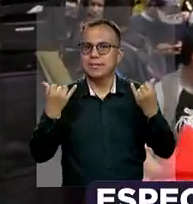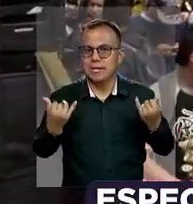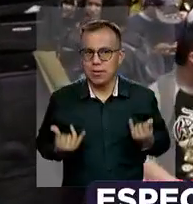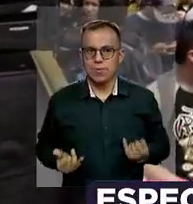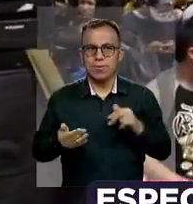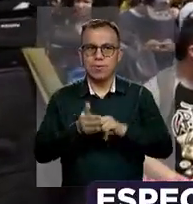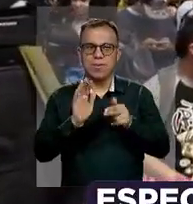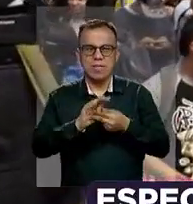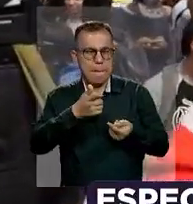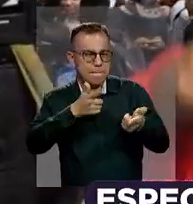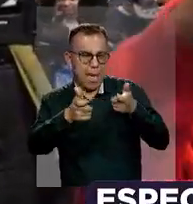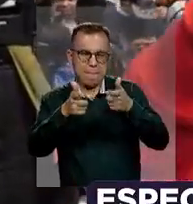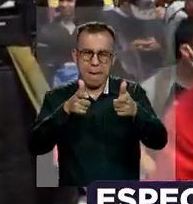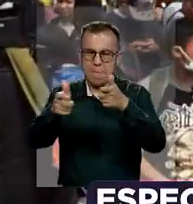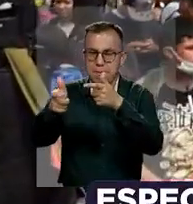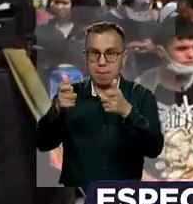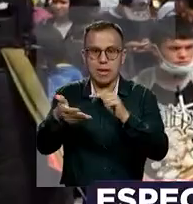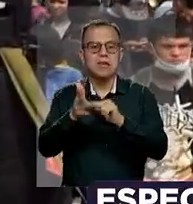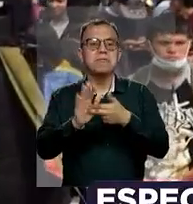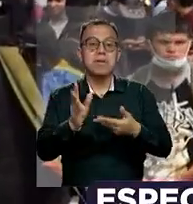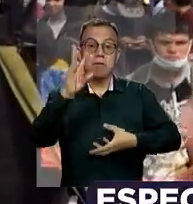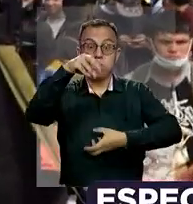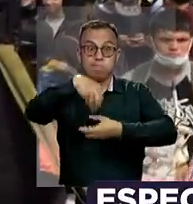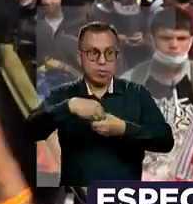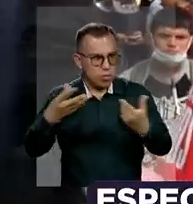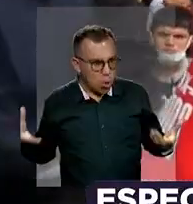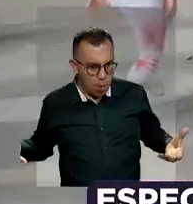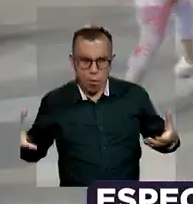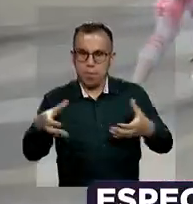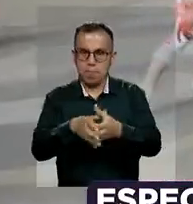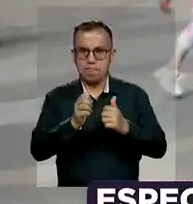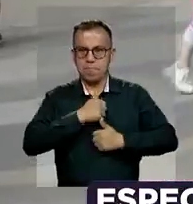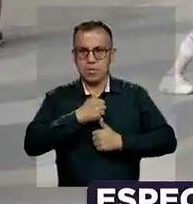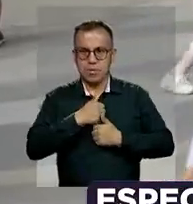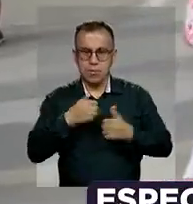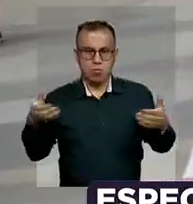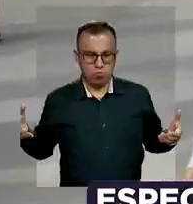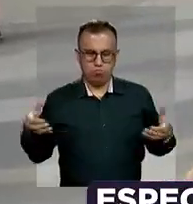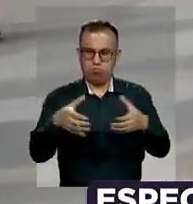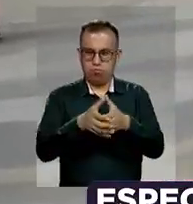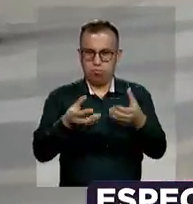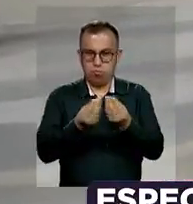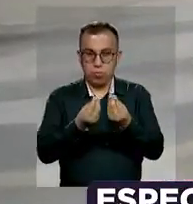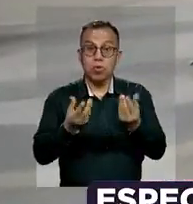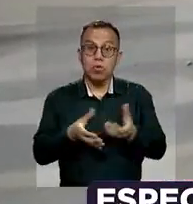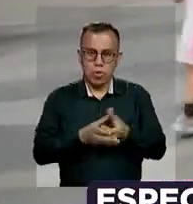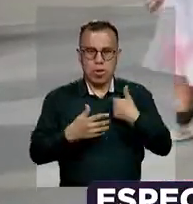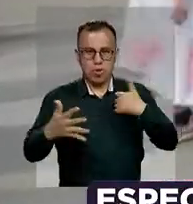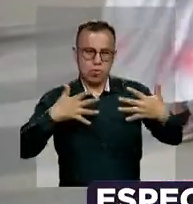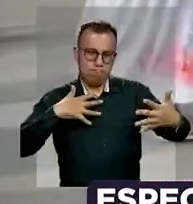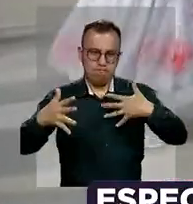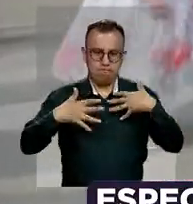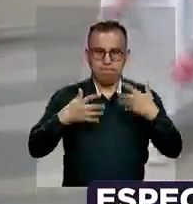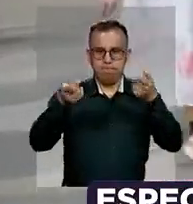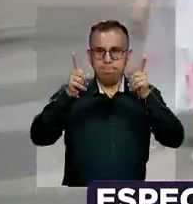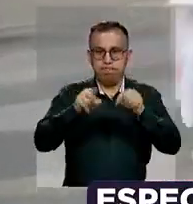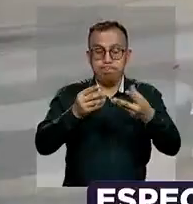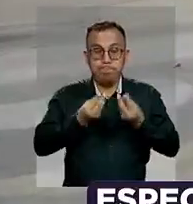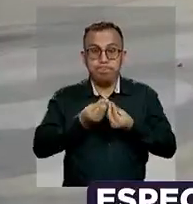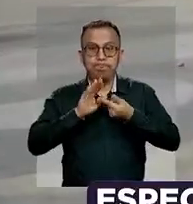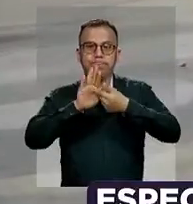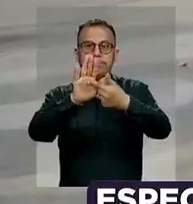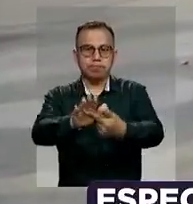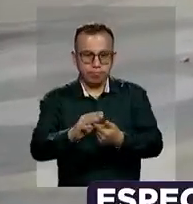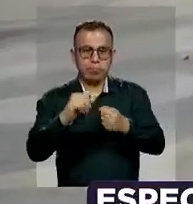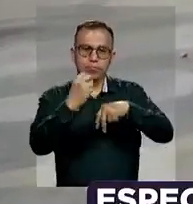están dando bala, que le están tirando. Nos estamos matando entre nosotros mismos. La organización cultural Mi Compañía Teatro también se hace presente con